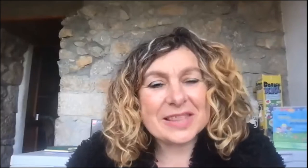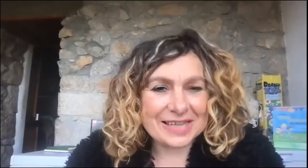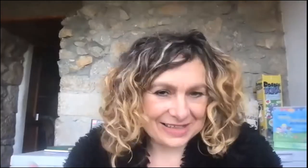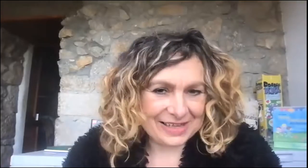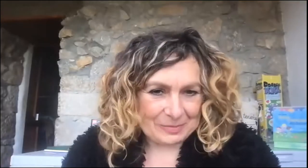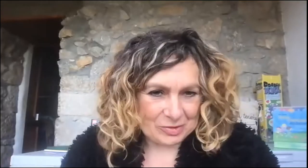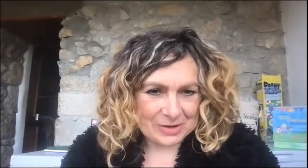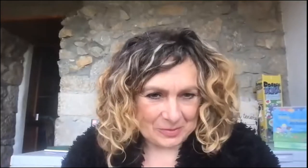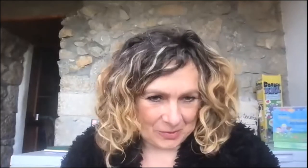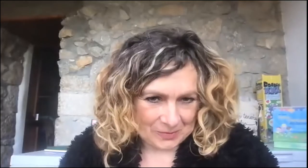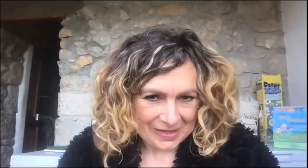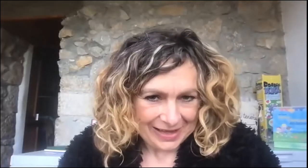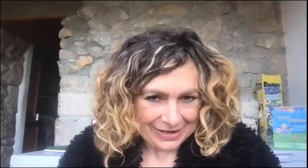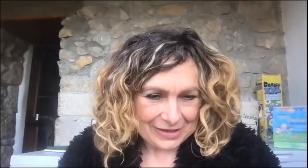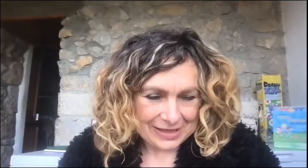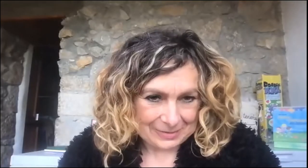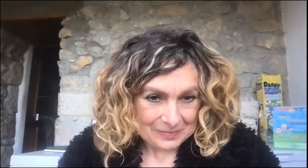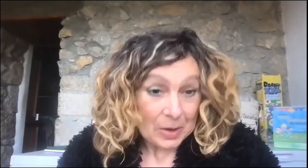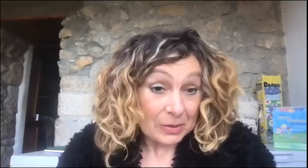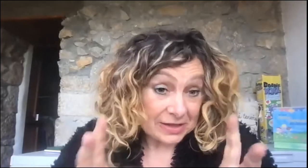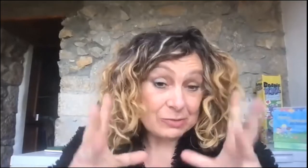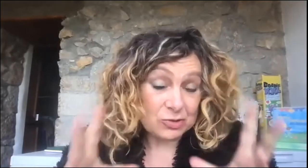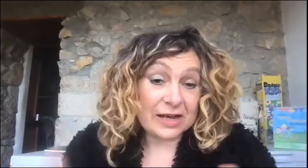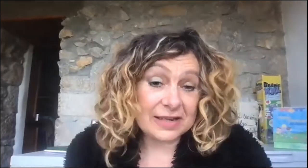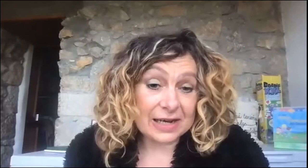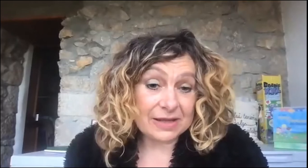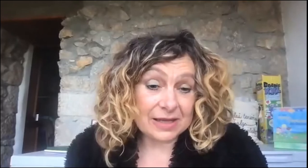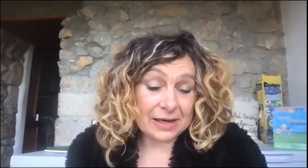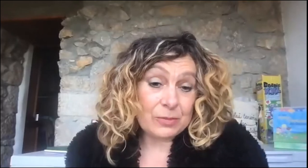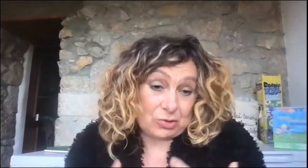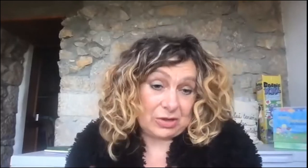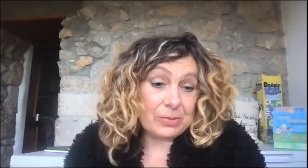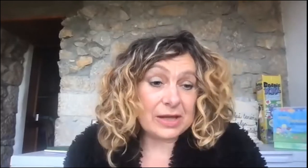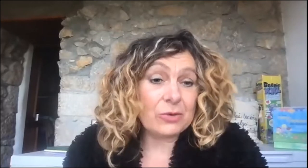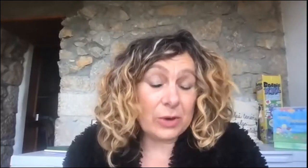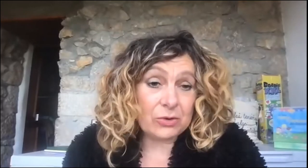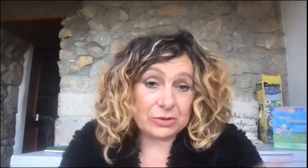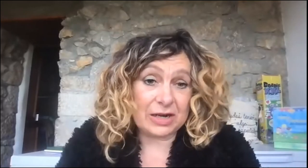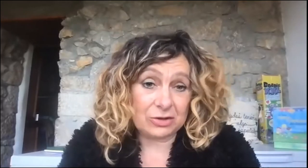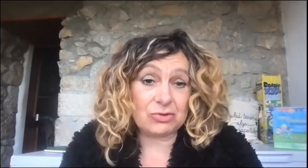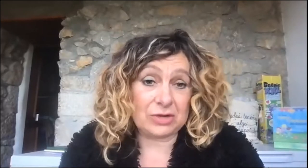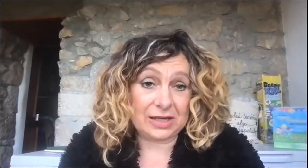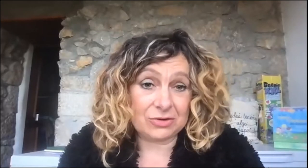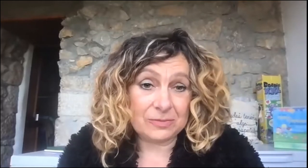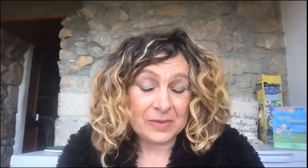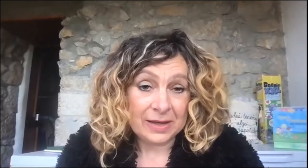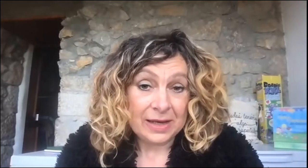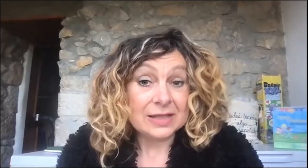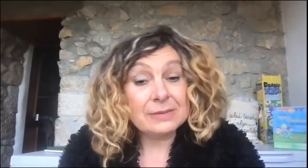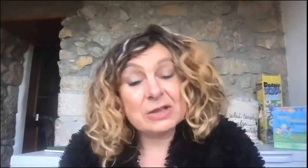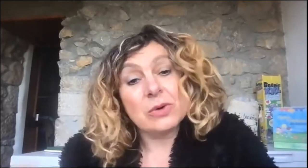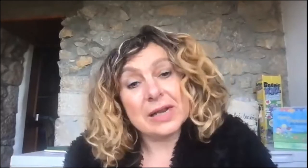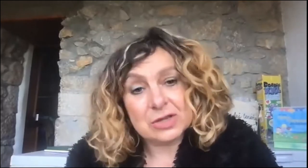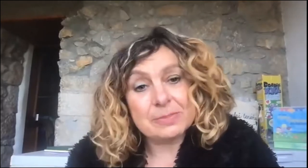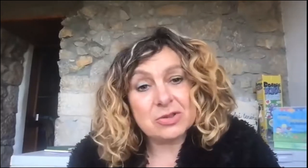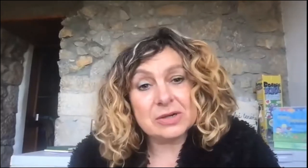poco vistas, digamos, a ver cómo quiero decir. Puede ser que vosotros tengáis en la cabeza vuestro tiempo de juego cuando eres niños o niñas, ¿no? Si